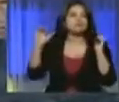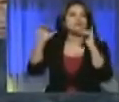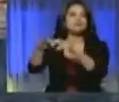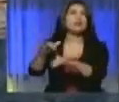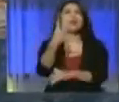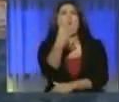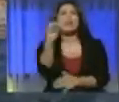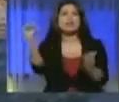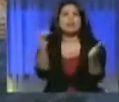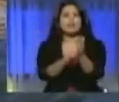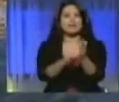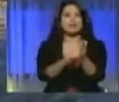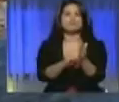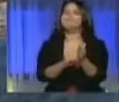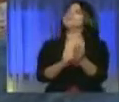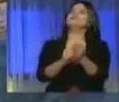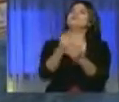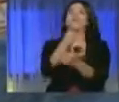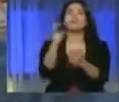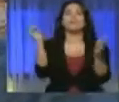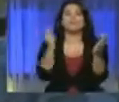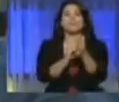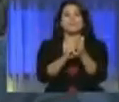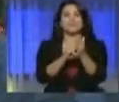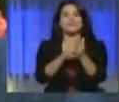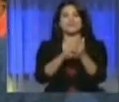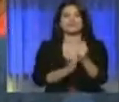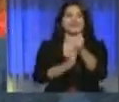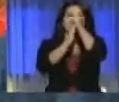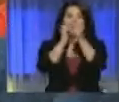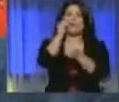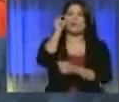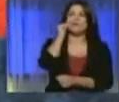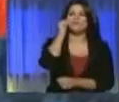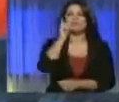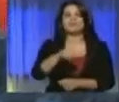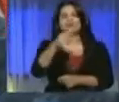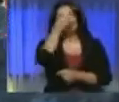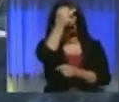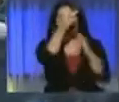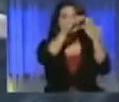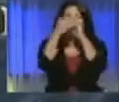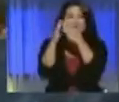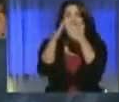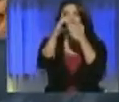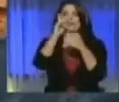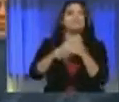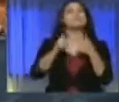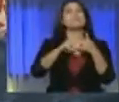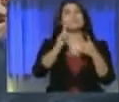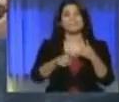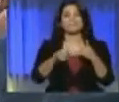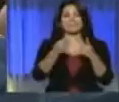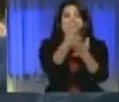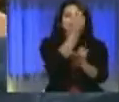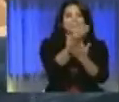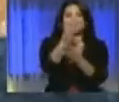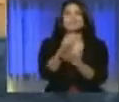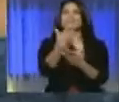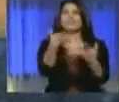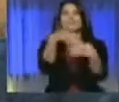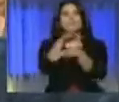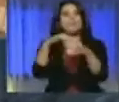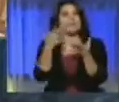40.000 líderes y lideresas de los CLAP, de los consejos comunales, del Partido Socialista, en la Gran Maestranza, ¿qué se